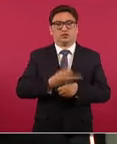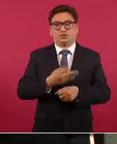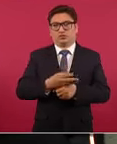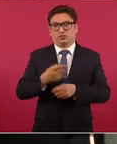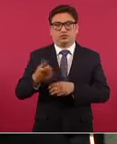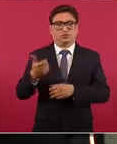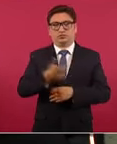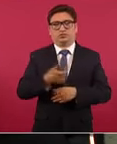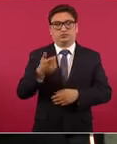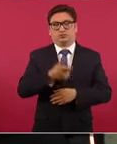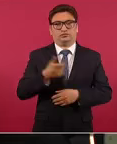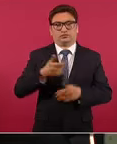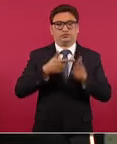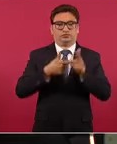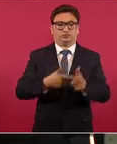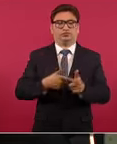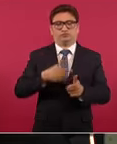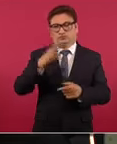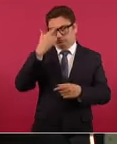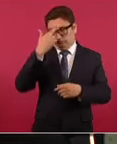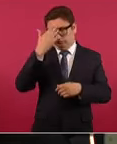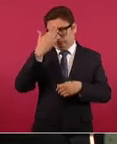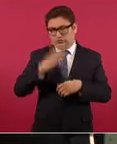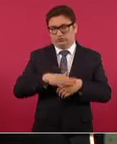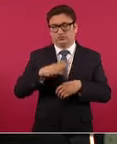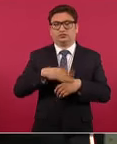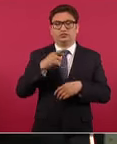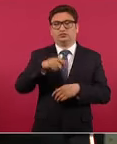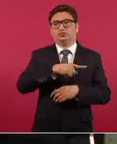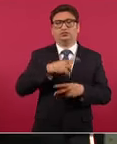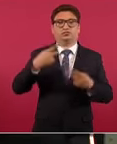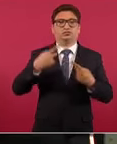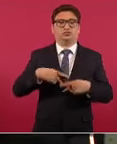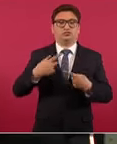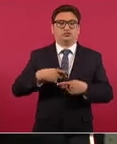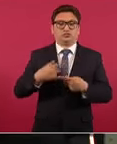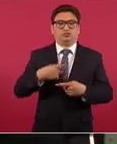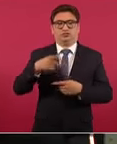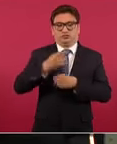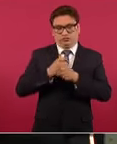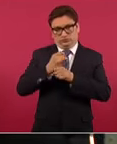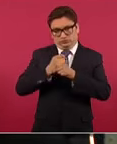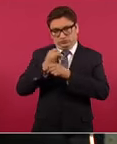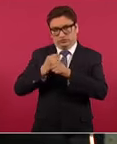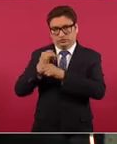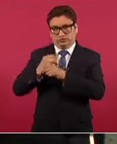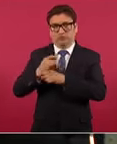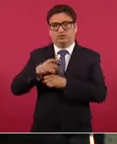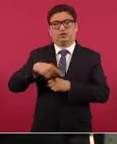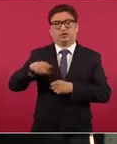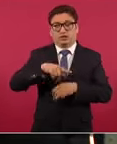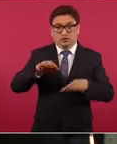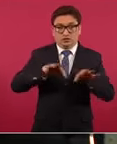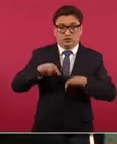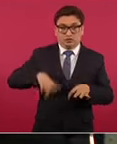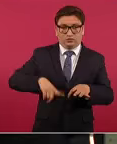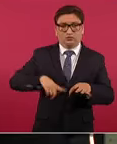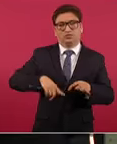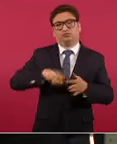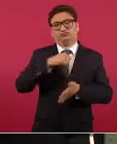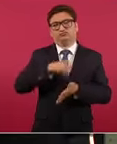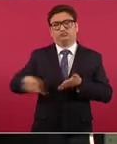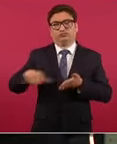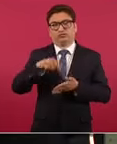que seguir pagando y recordar señor presidente que estos funcionarios fueron investigados fueron inhabilitados y se les encontró